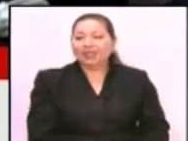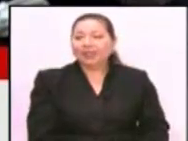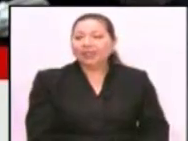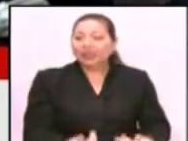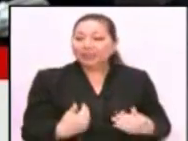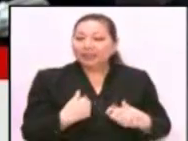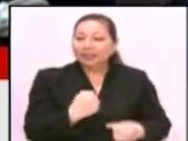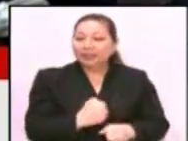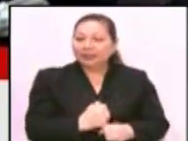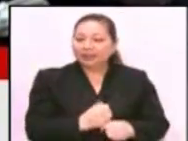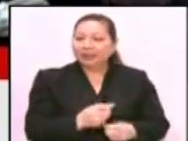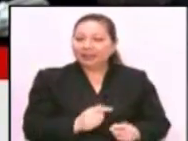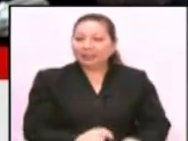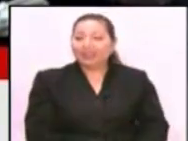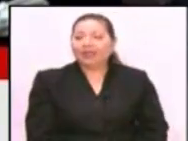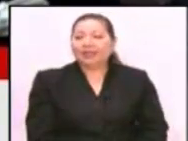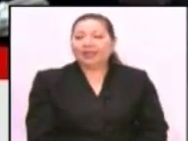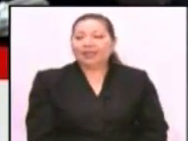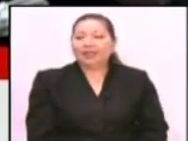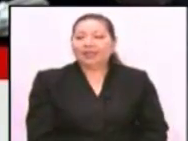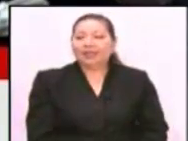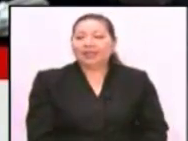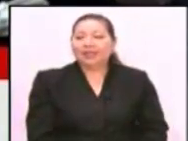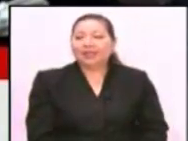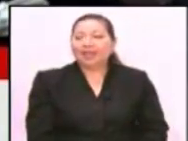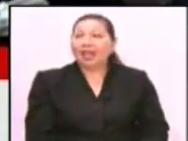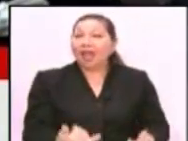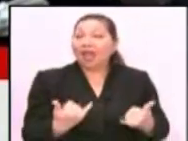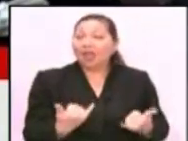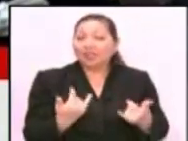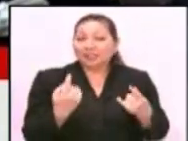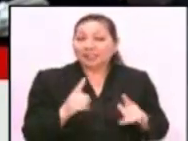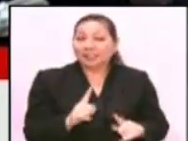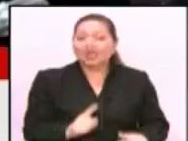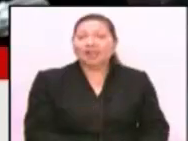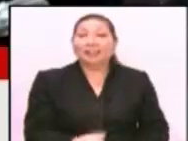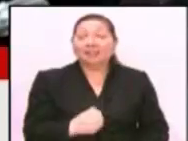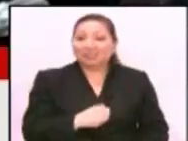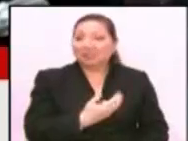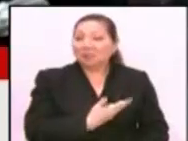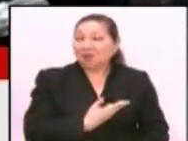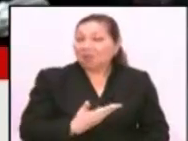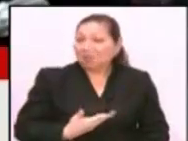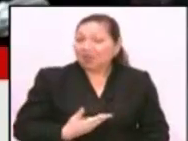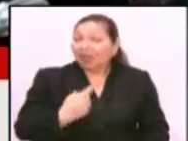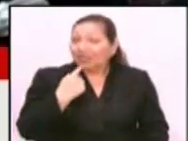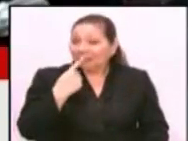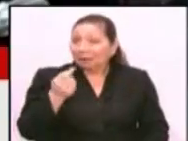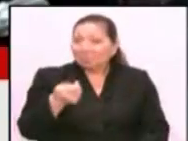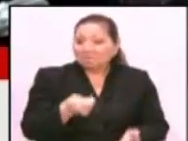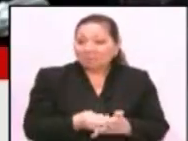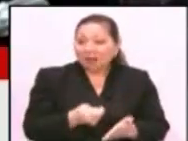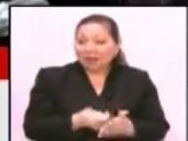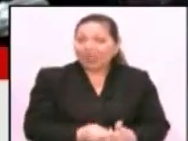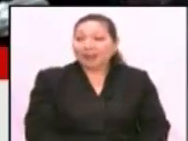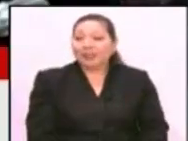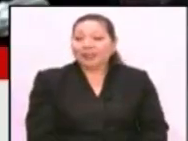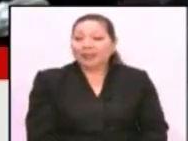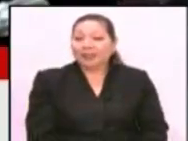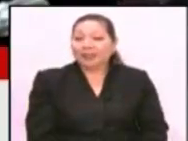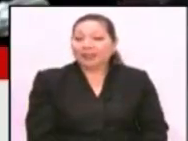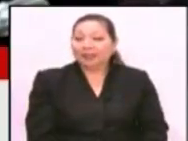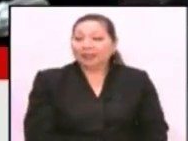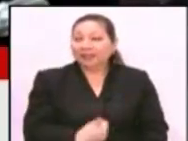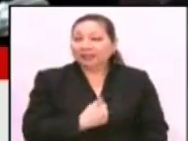tiene el trabajo y lo mantiene. ¿Qué sucede? En este tipo de acuerdos, si el gobierno le dice a un operador, ahora te voy a pagar de esta forma, el